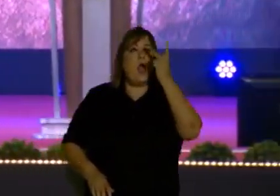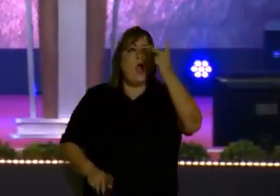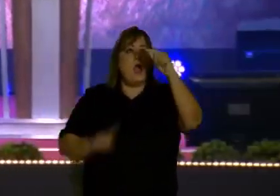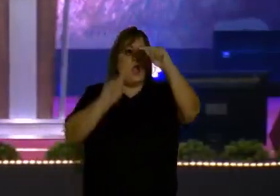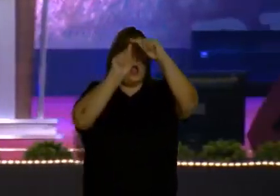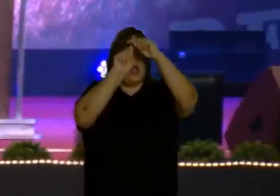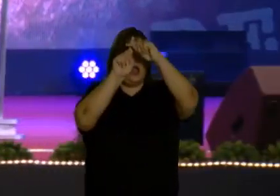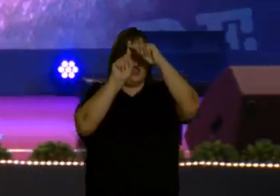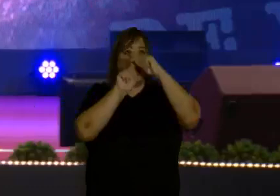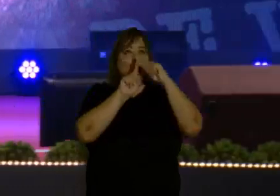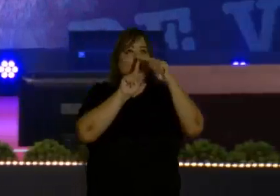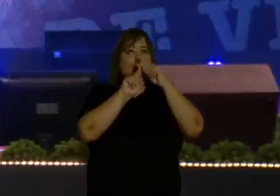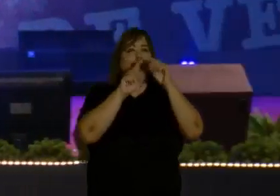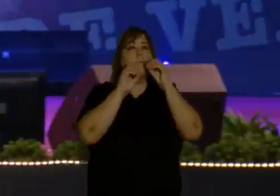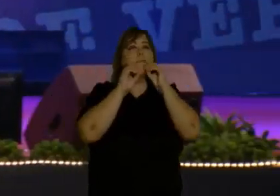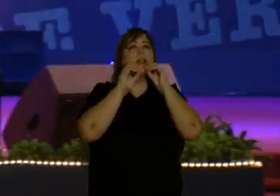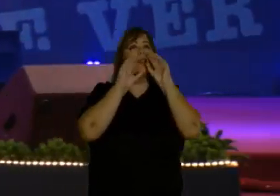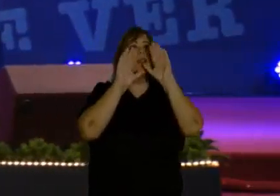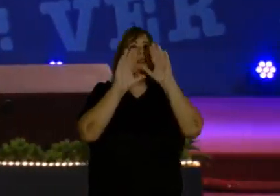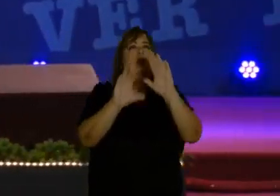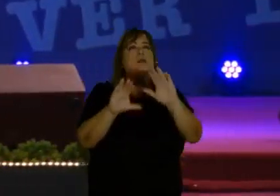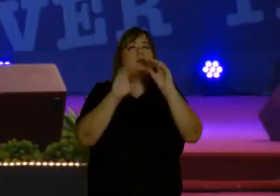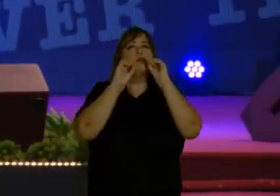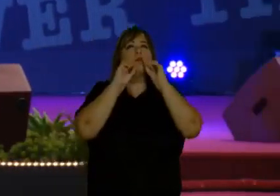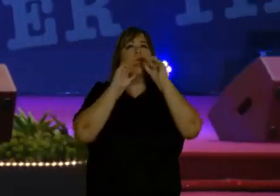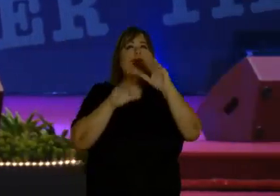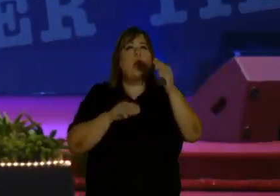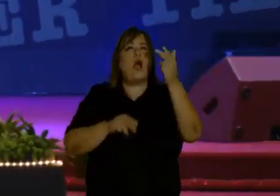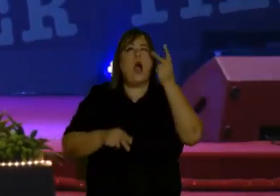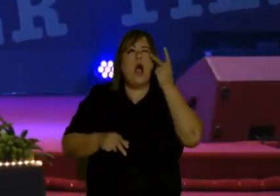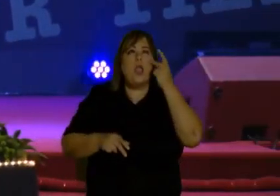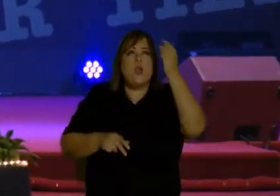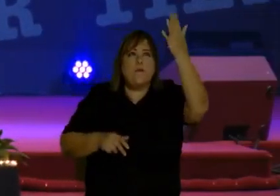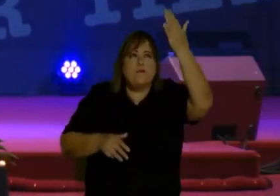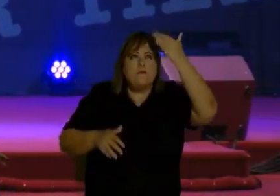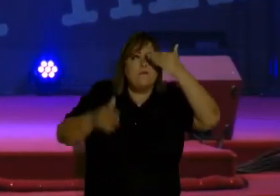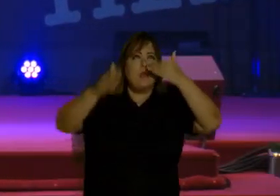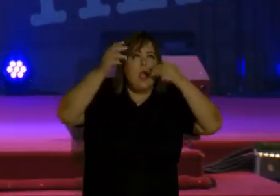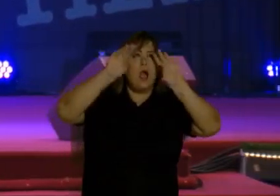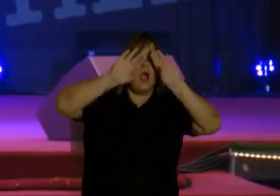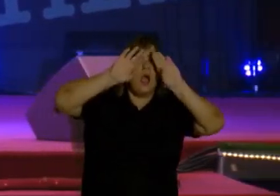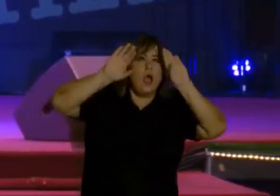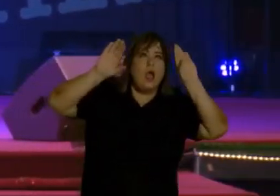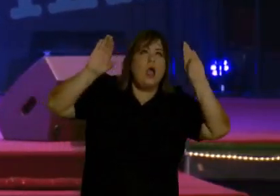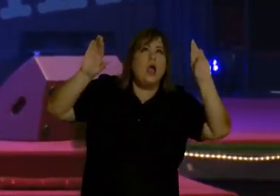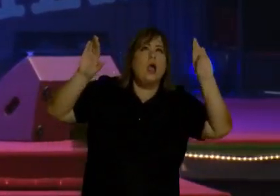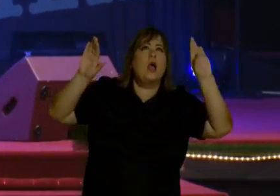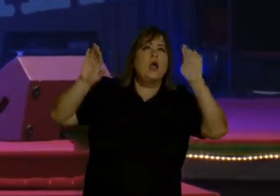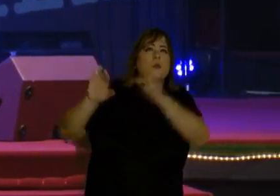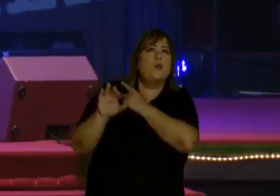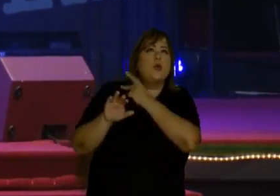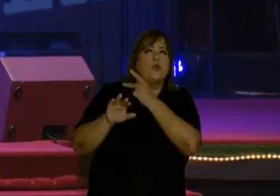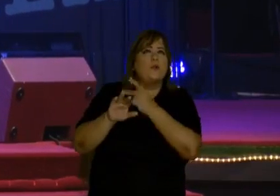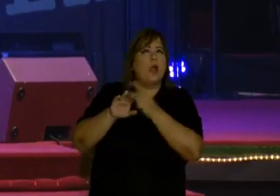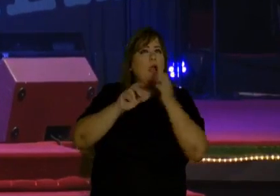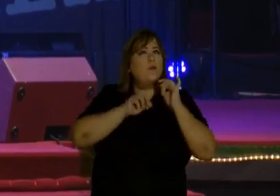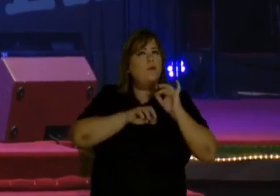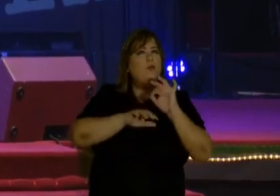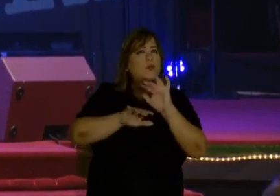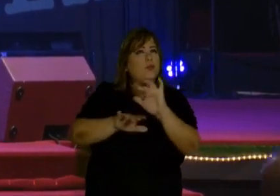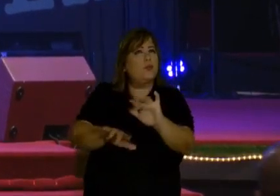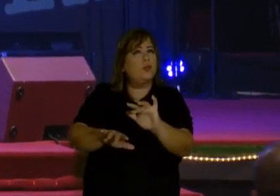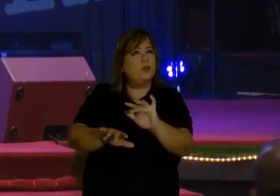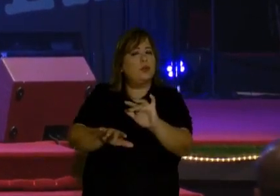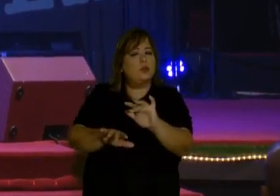Yo veo una bendición que viene sonando. Yo veo un fluir de Dios que viene por ahí. Yo veo algo poderoso que se va a manifestar. Me han dado